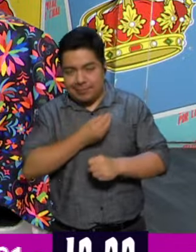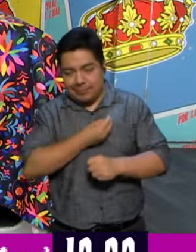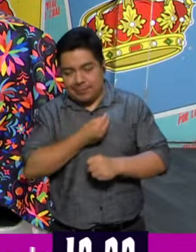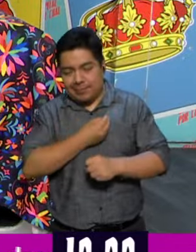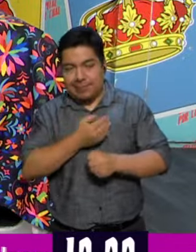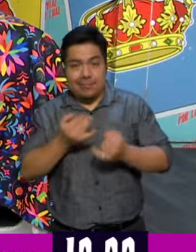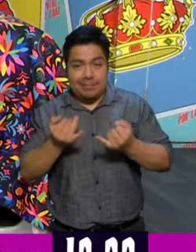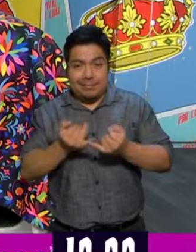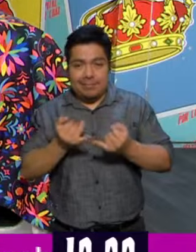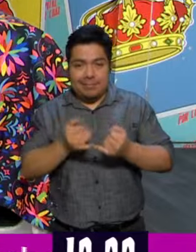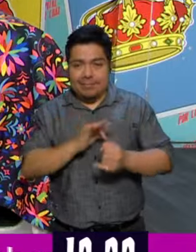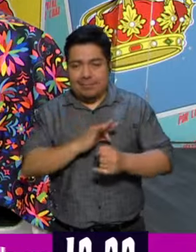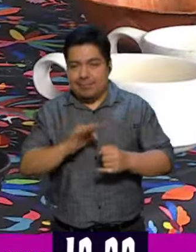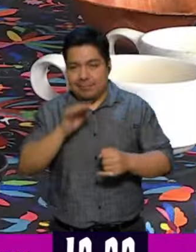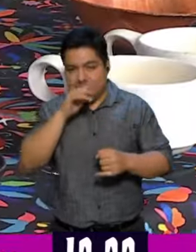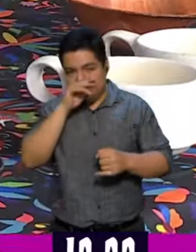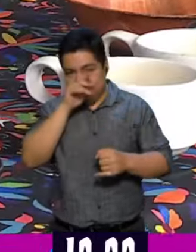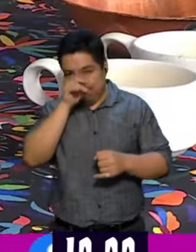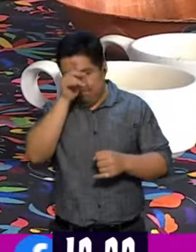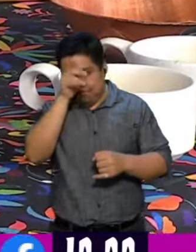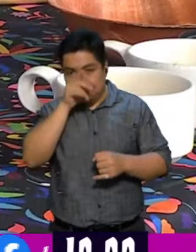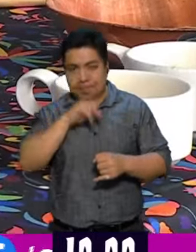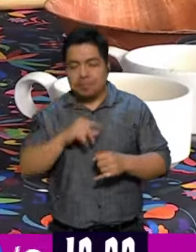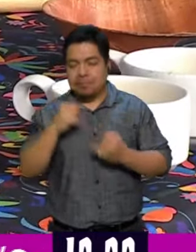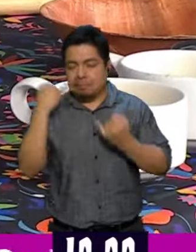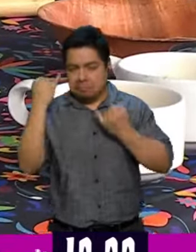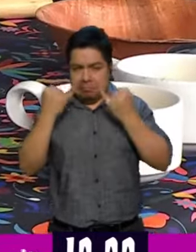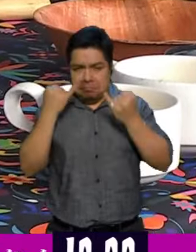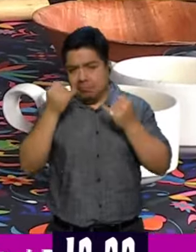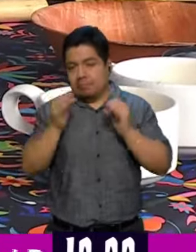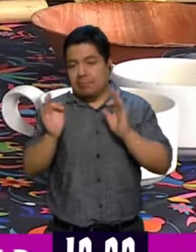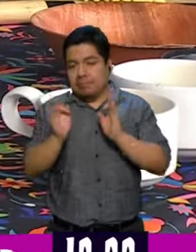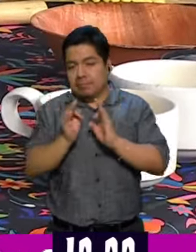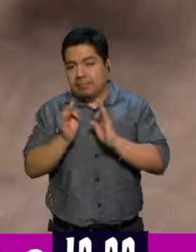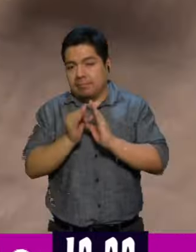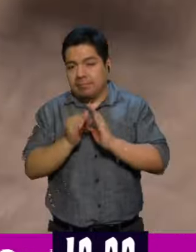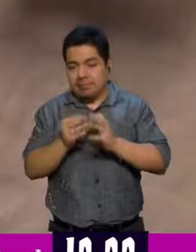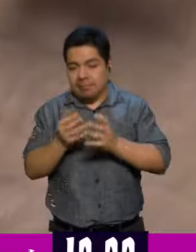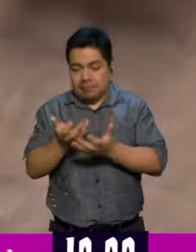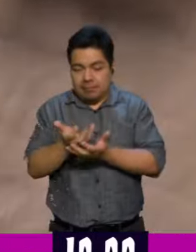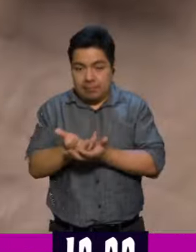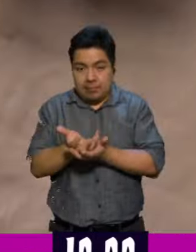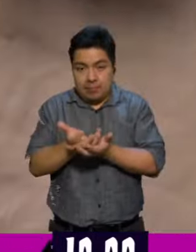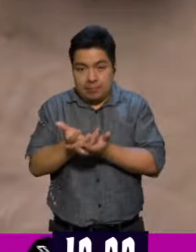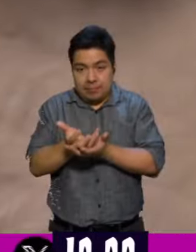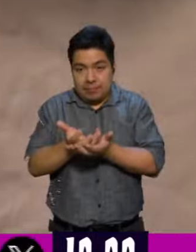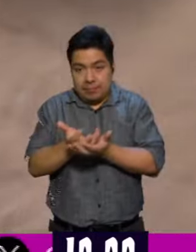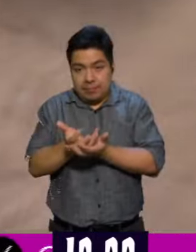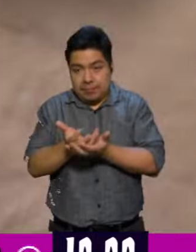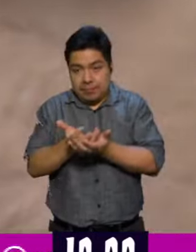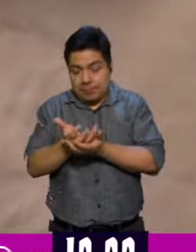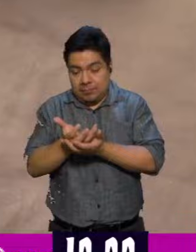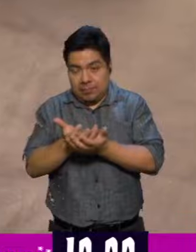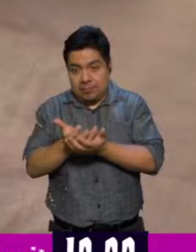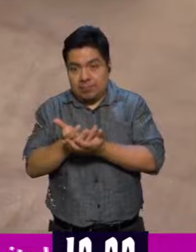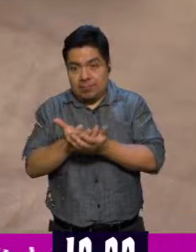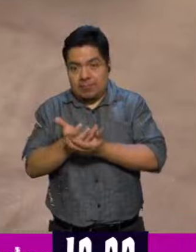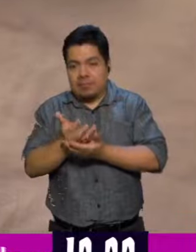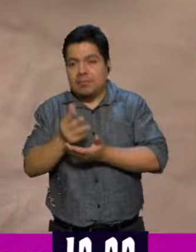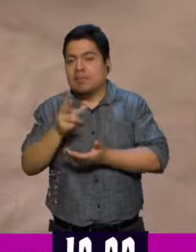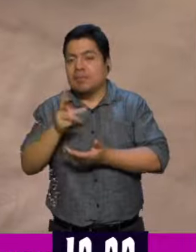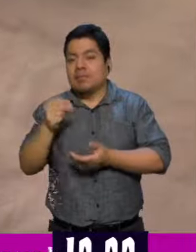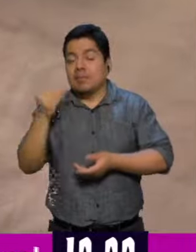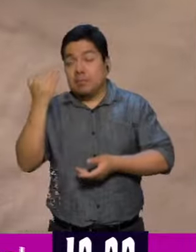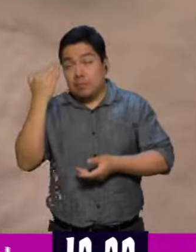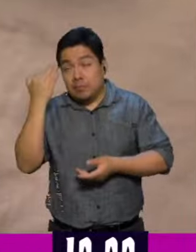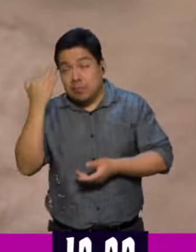Superpoderes de cocinero. Híjole, no manches. Suponemos que ya está frío y lo vamos a colar, ¿vale? Ok. No vayan a dejar infusionando